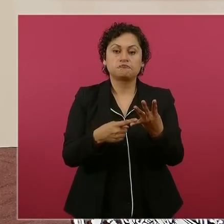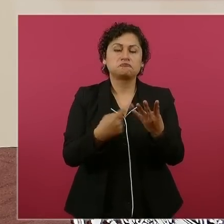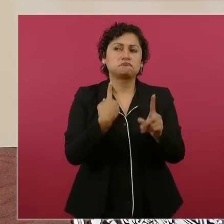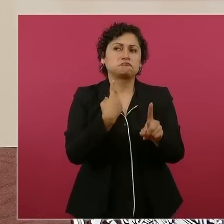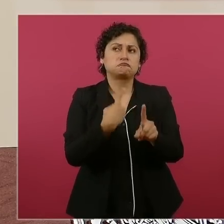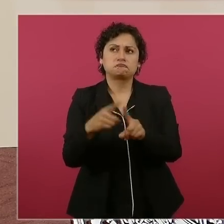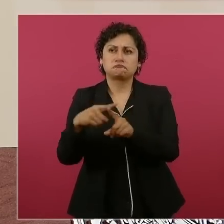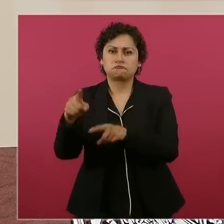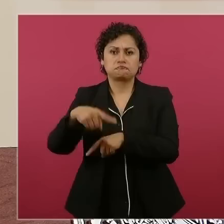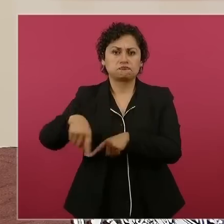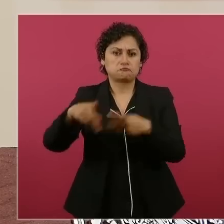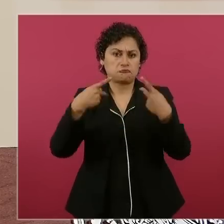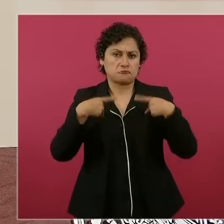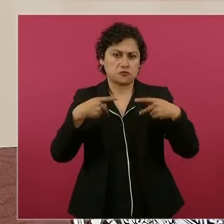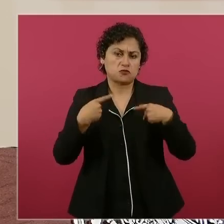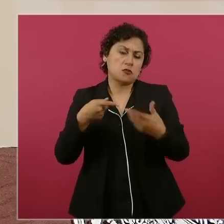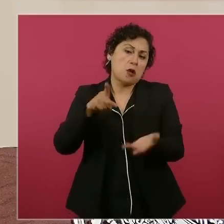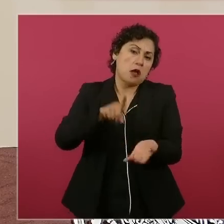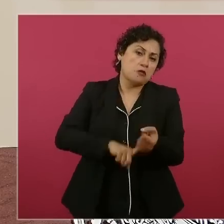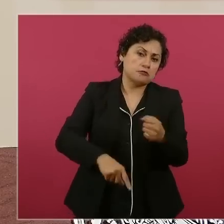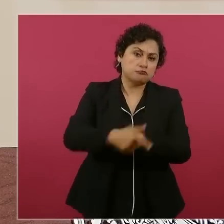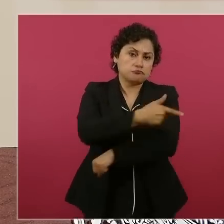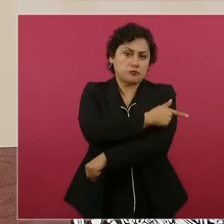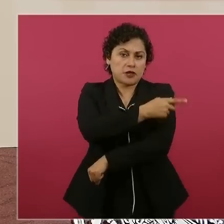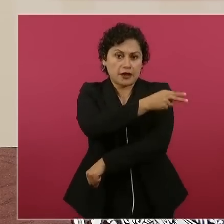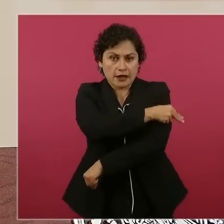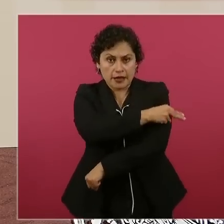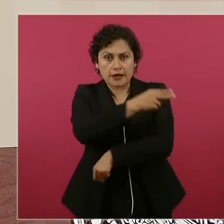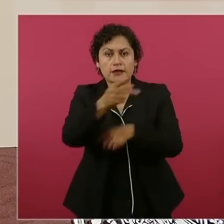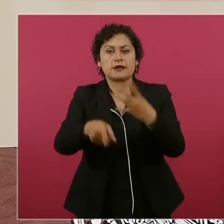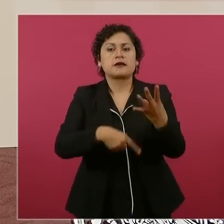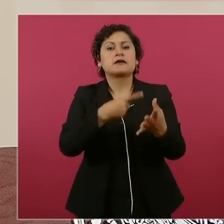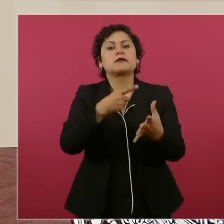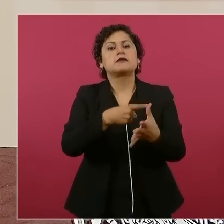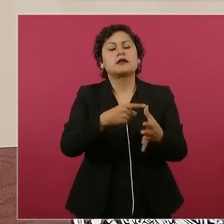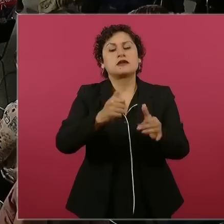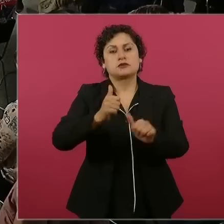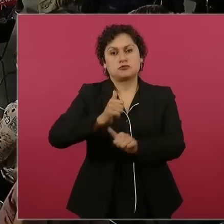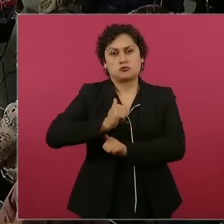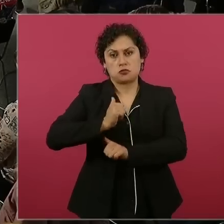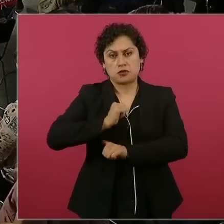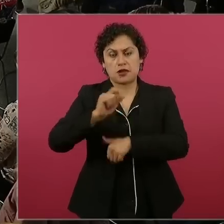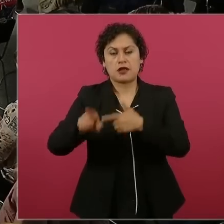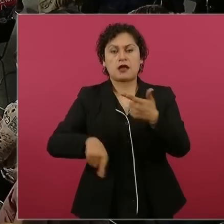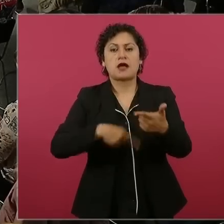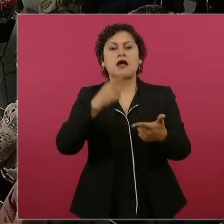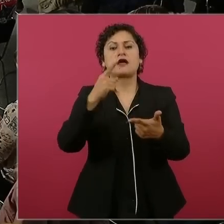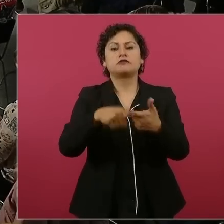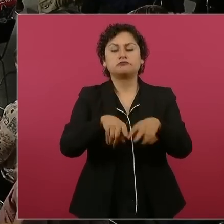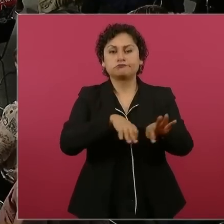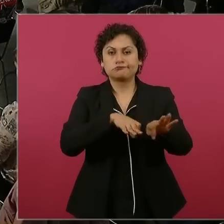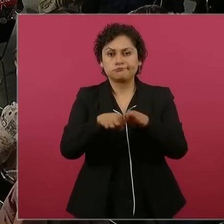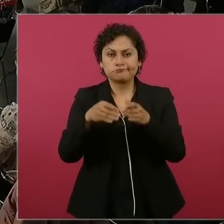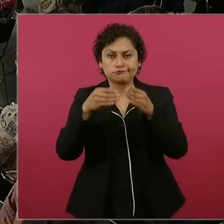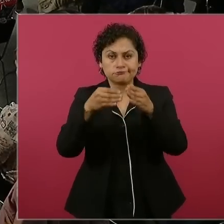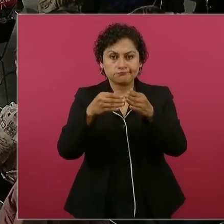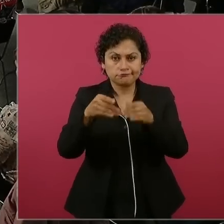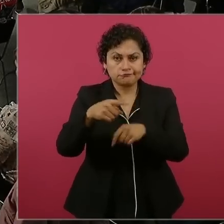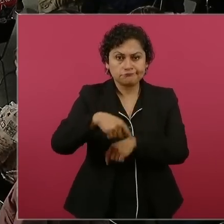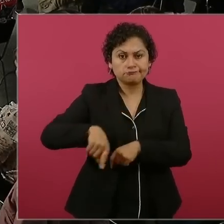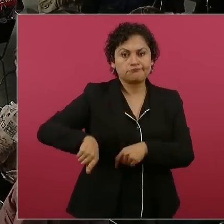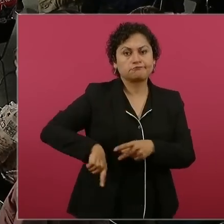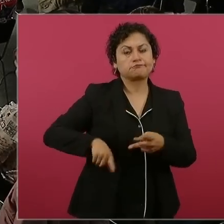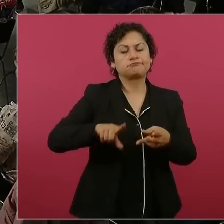elementos de la Guardia Nacional, soldados, marinos, policías,